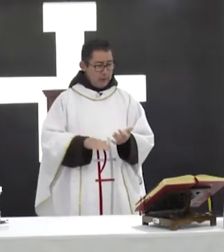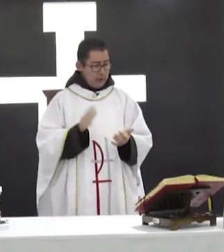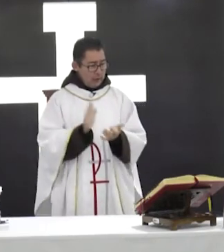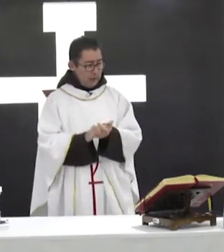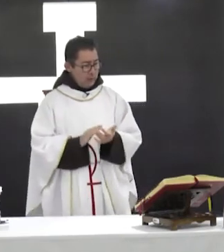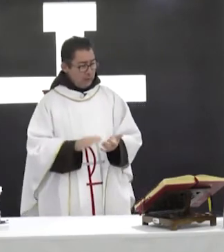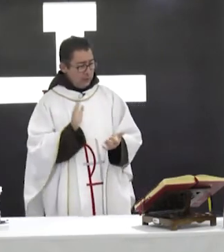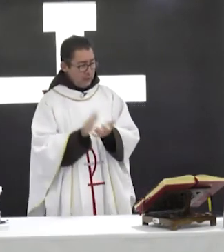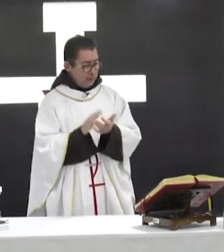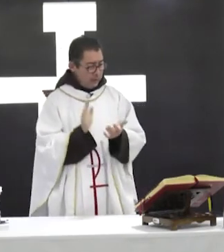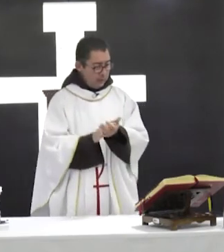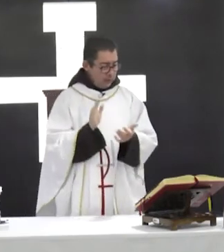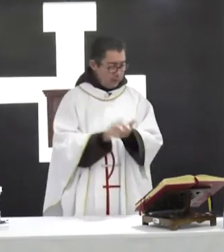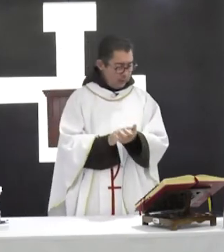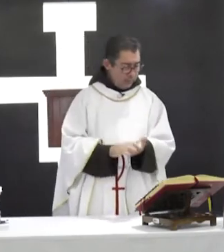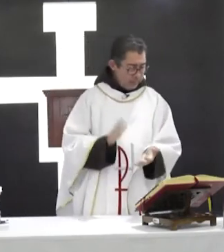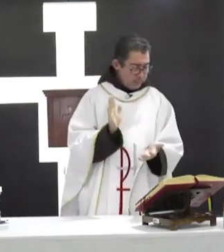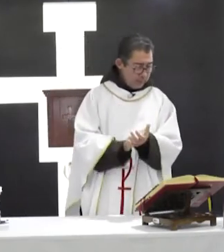el señor